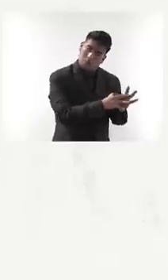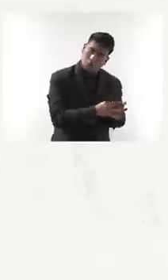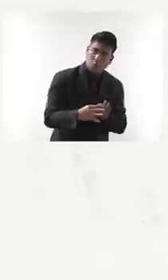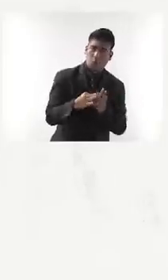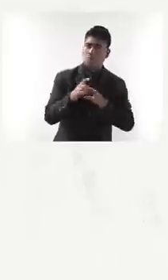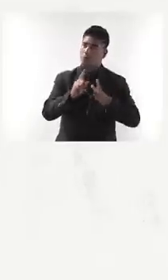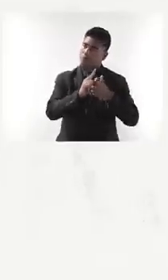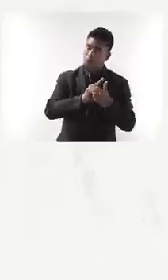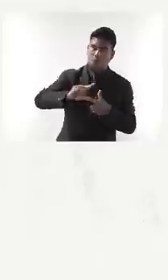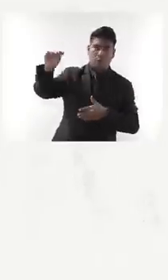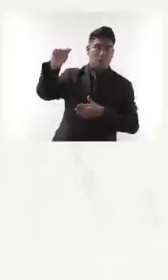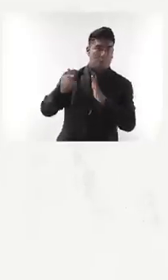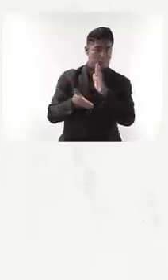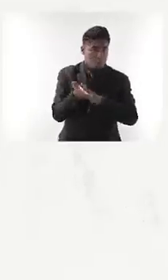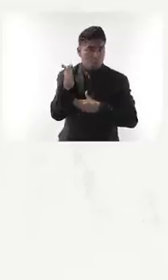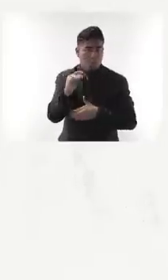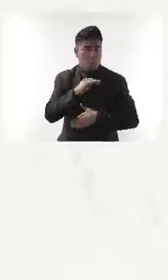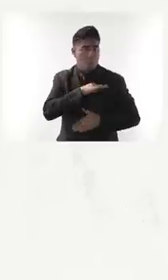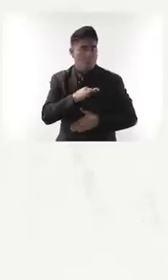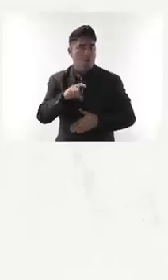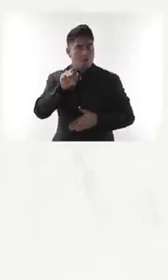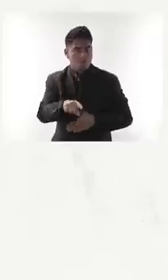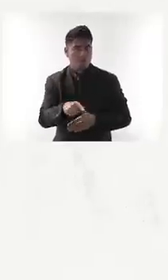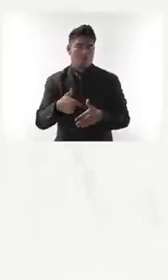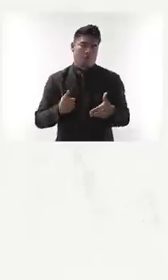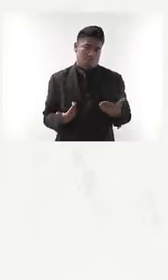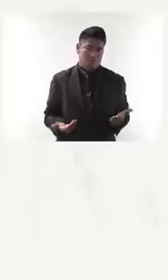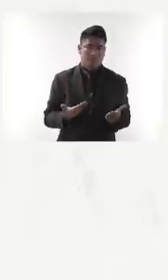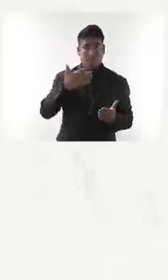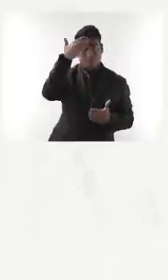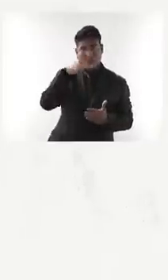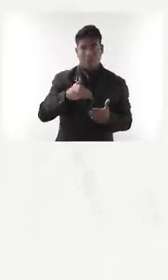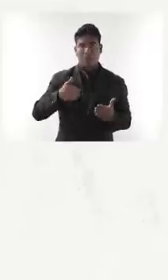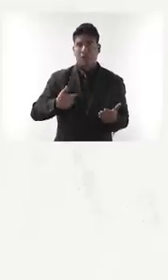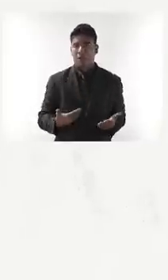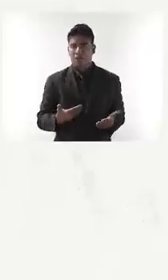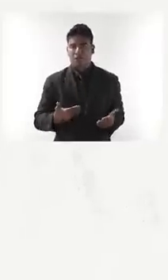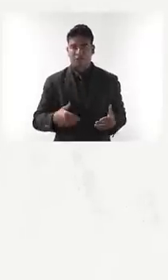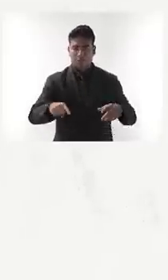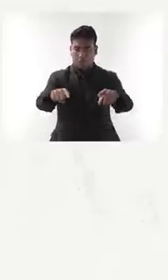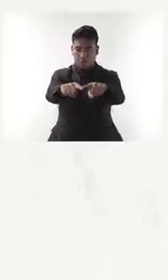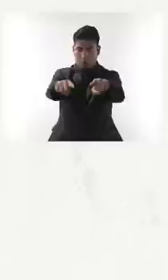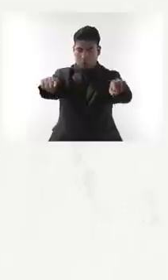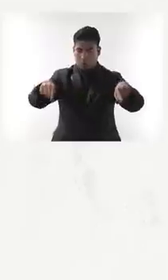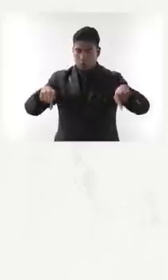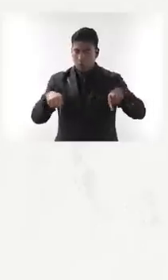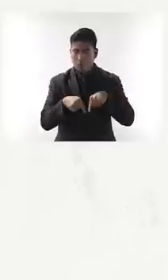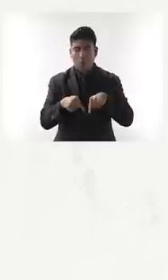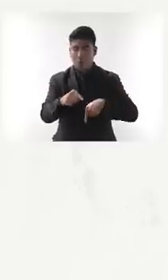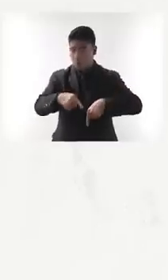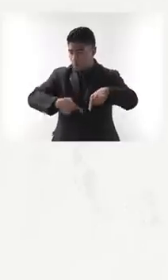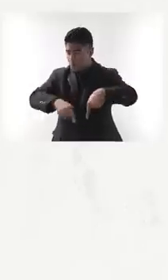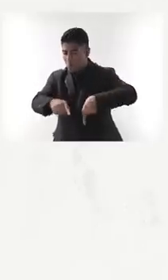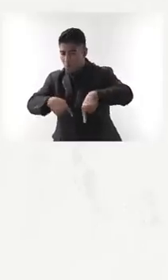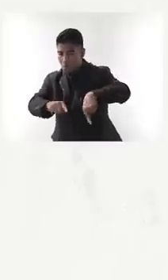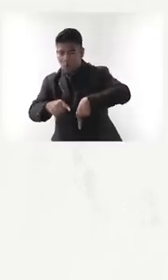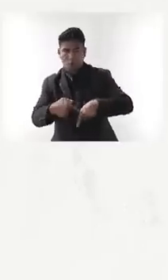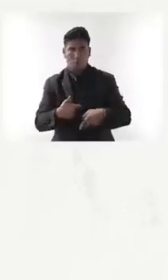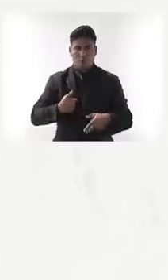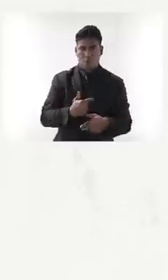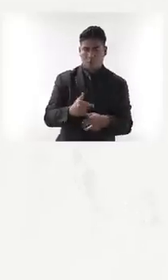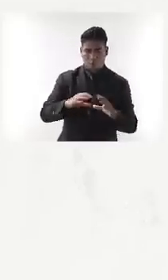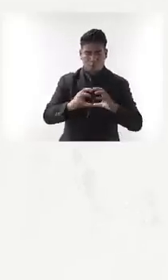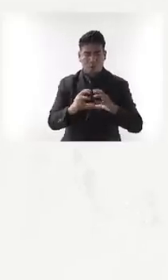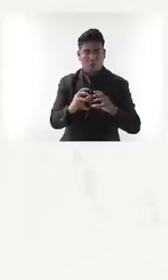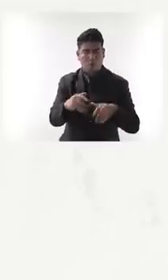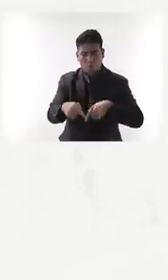han pedido los jugadores, la estandarización de las canchas y de los balones en las mismas condiciones en las que se juega